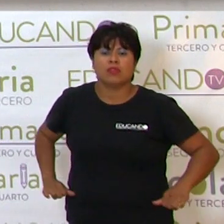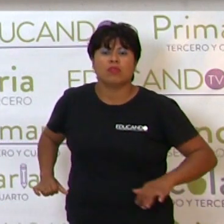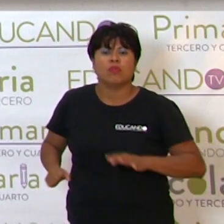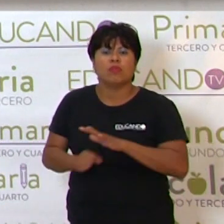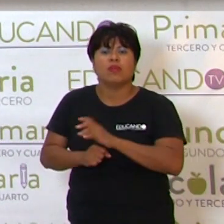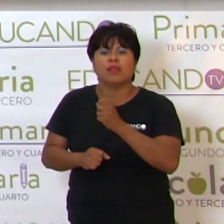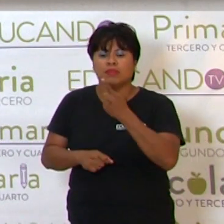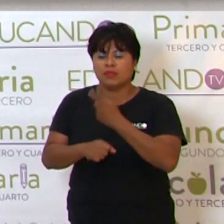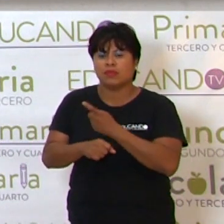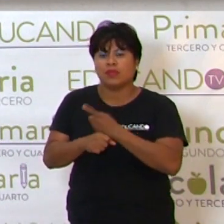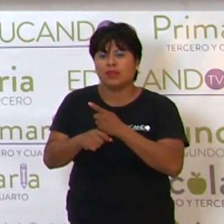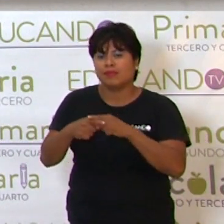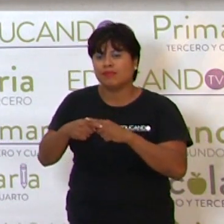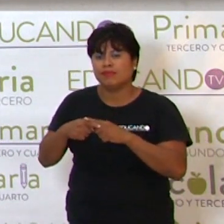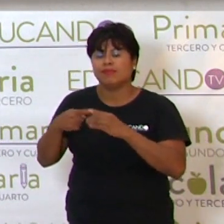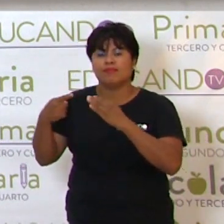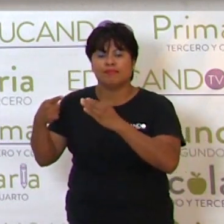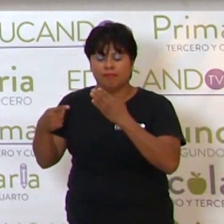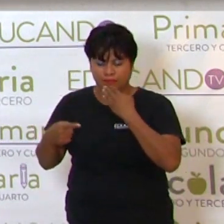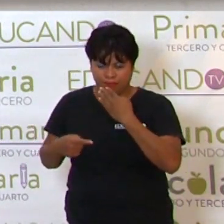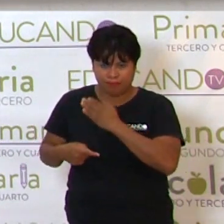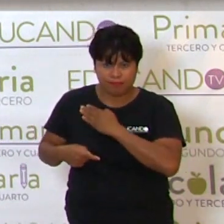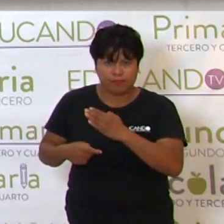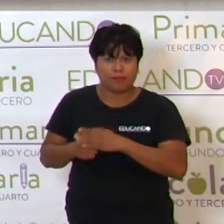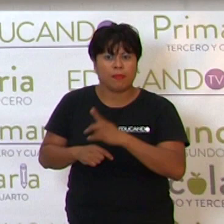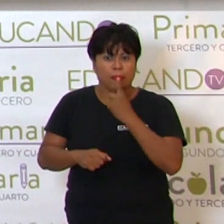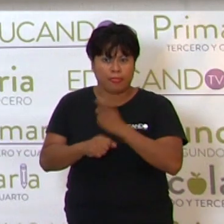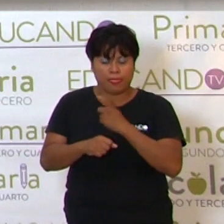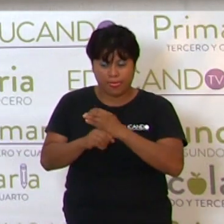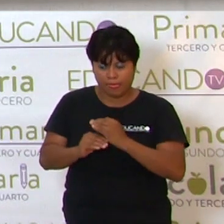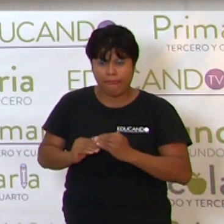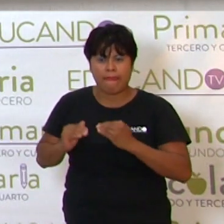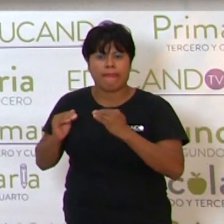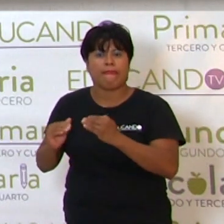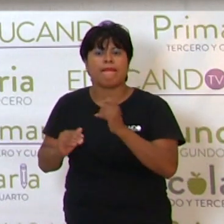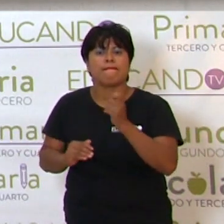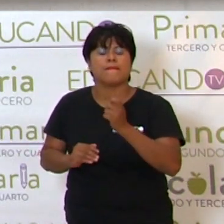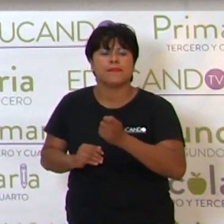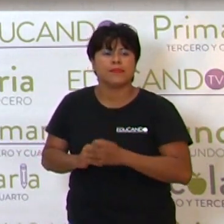sería el primer paso? Bueno, pues el primer paso entonces sería